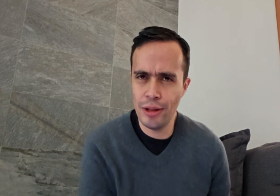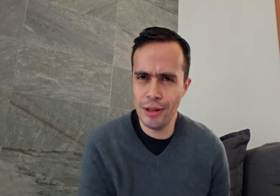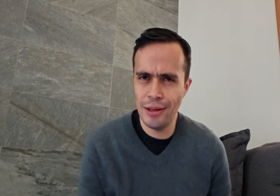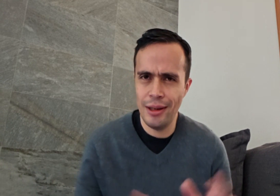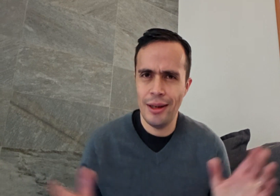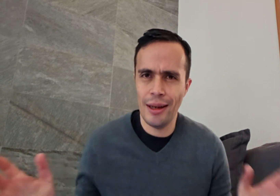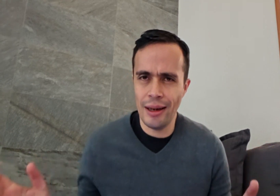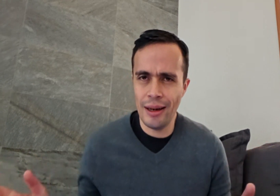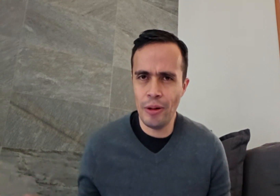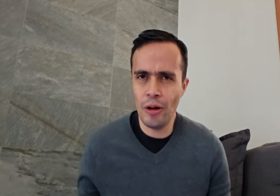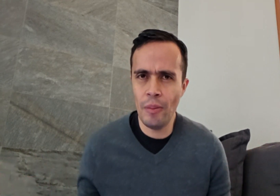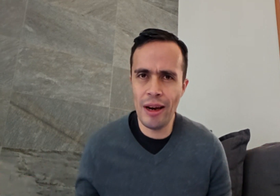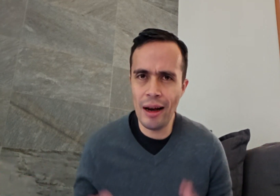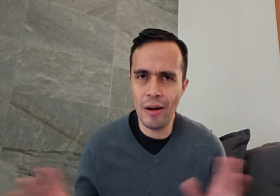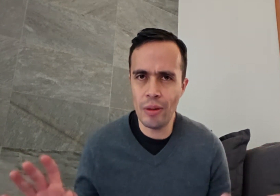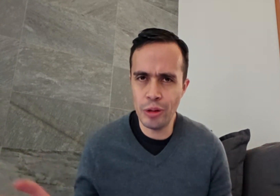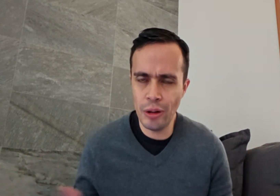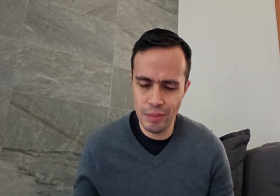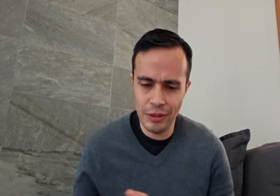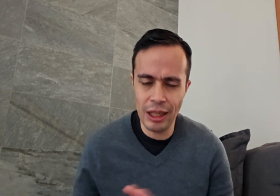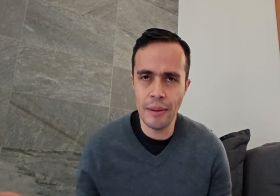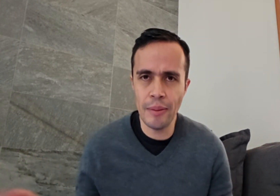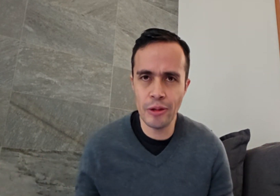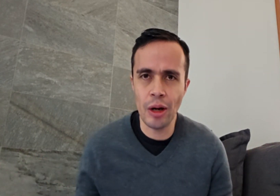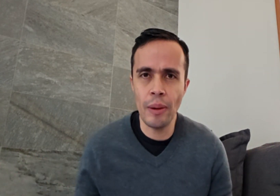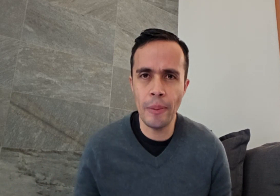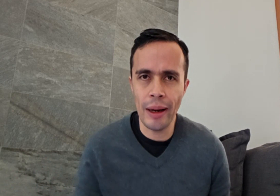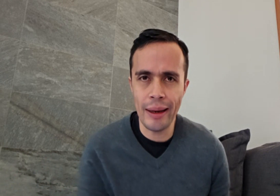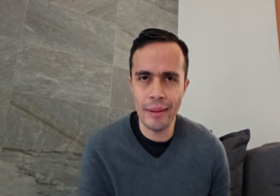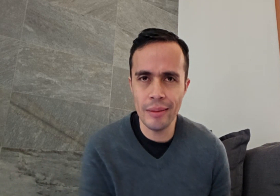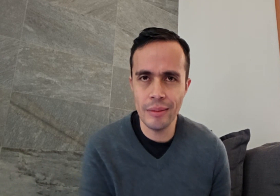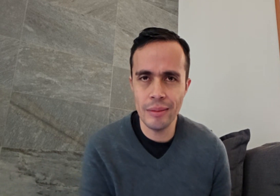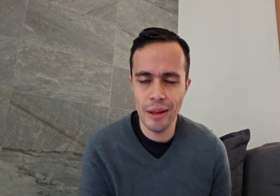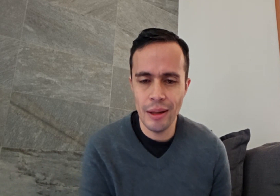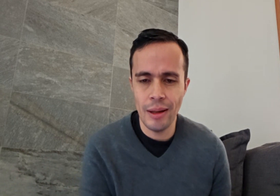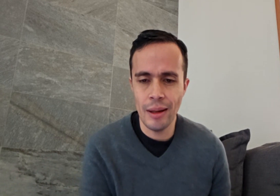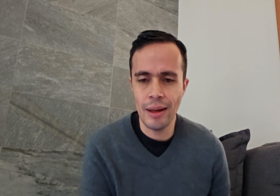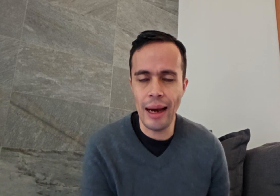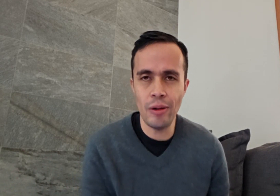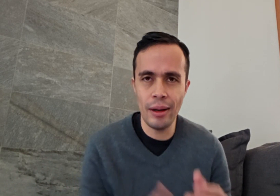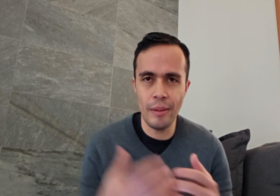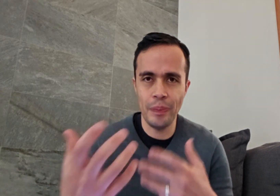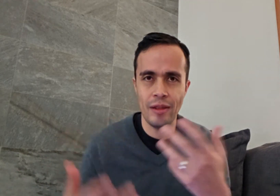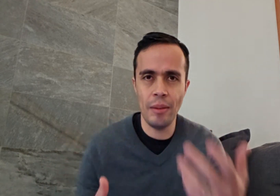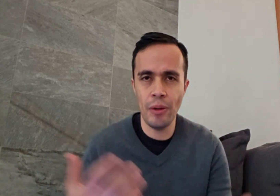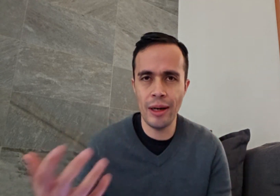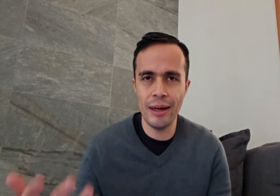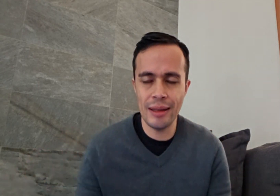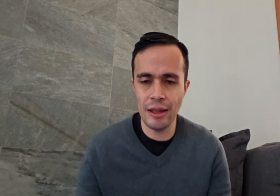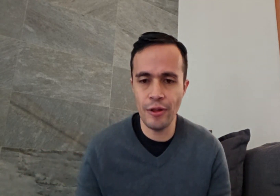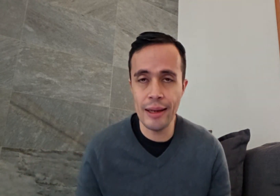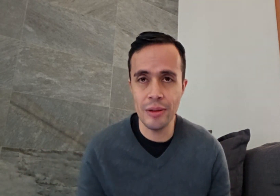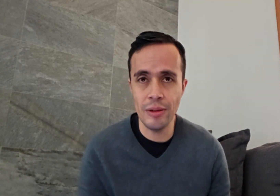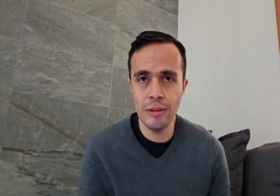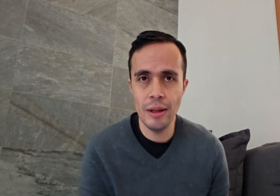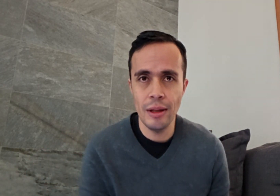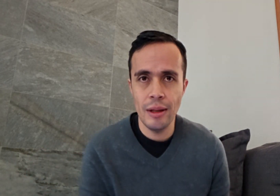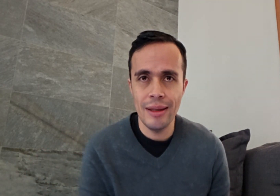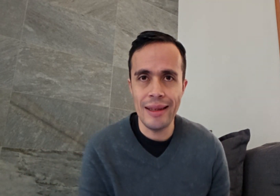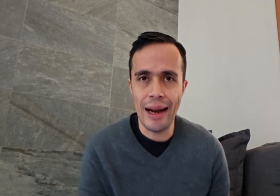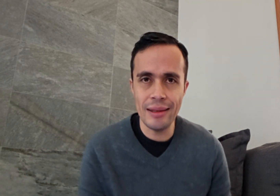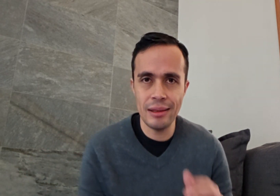Nieto. Entonces, que le preocupe la corrupción, ya sabemos que no va por ahí. Claro que se ponen ese disfraz,